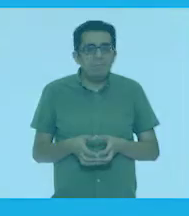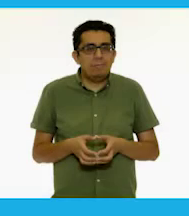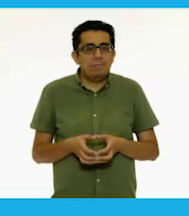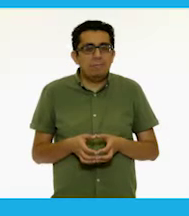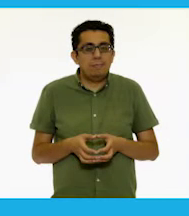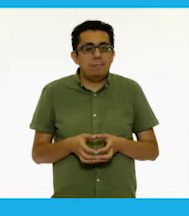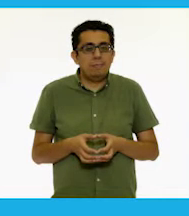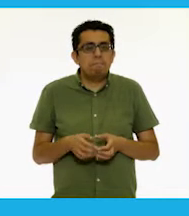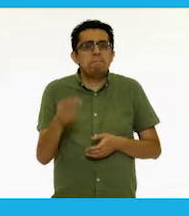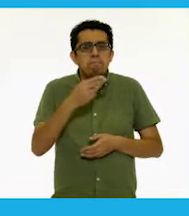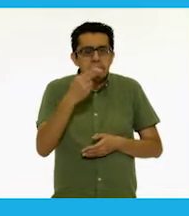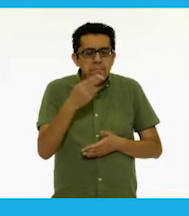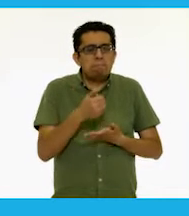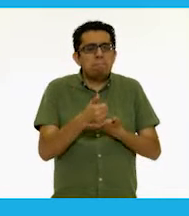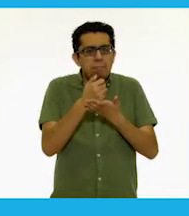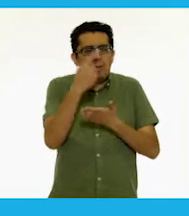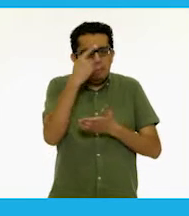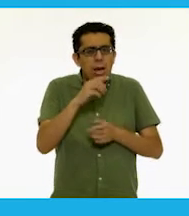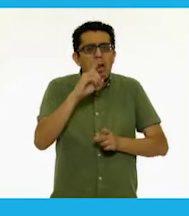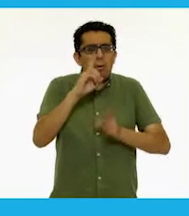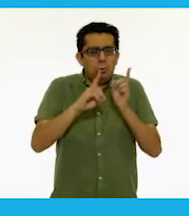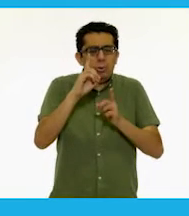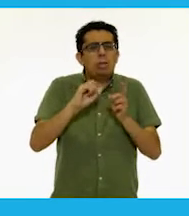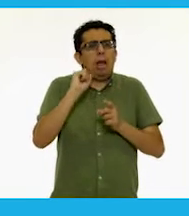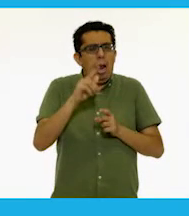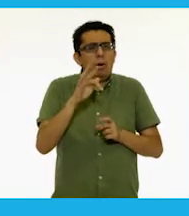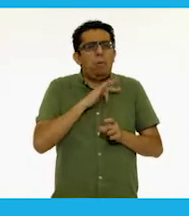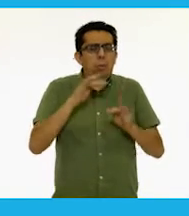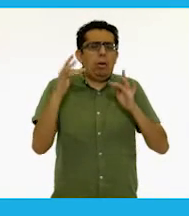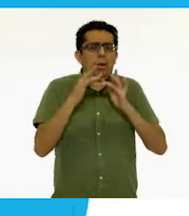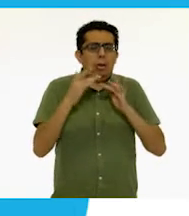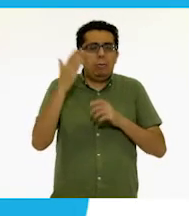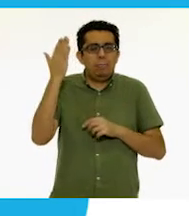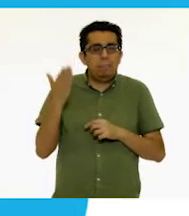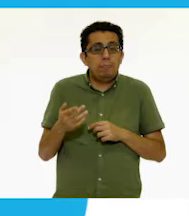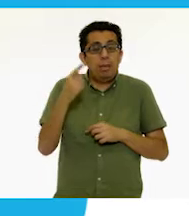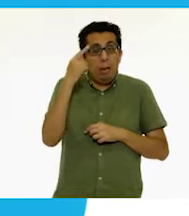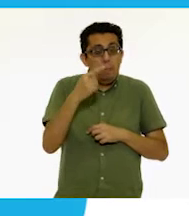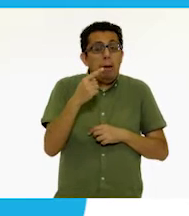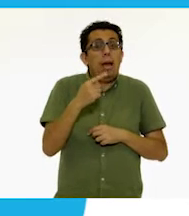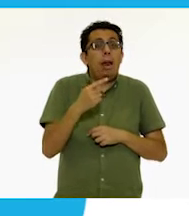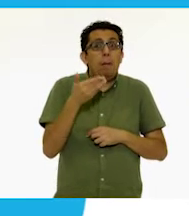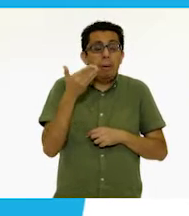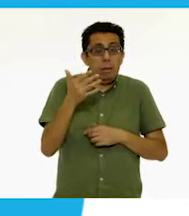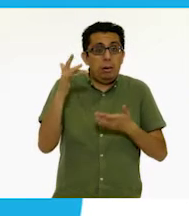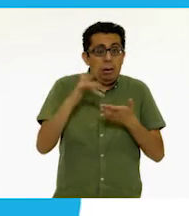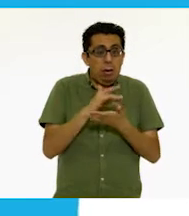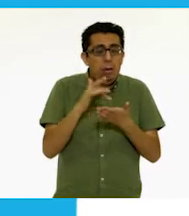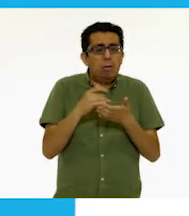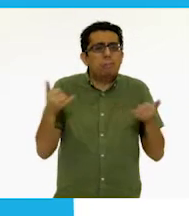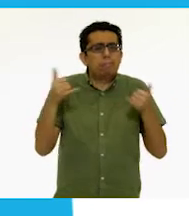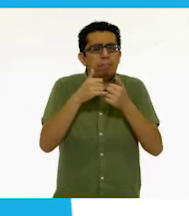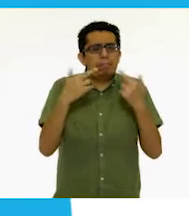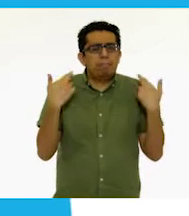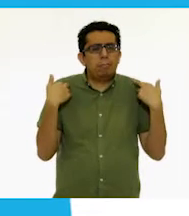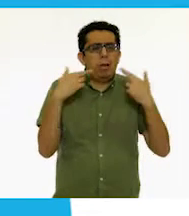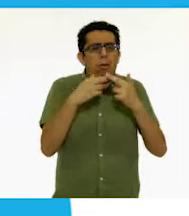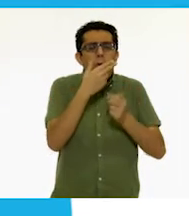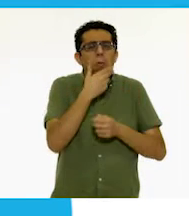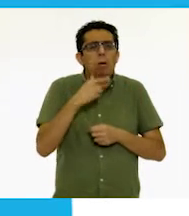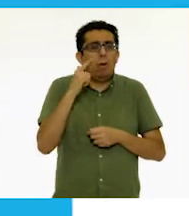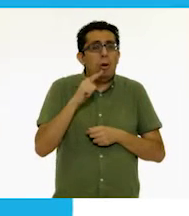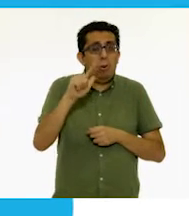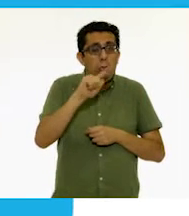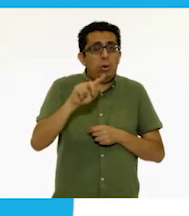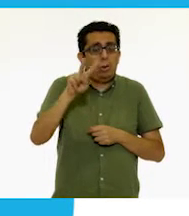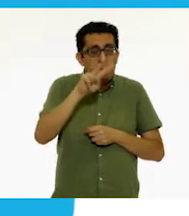Si necesitas ayuda para resolver tus dudas, contáctanos. Para solicitar apoyo pedagógico, comunícate con maestras y maestros de